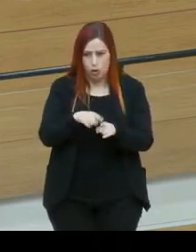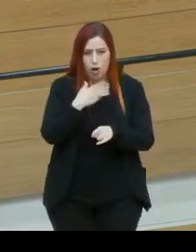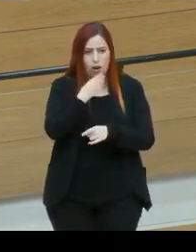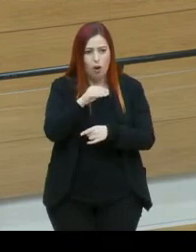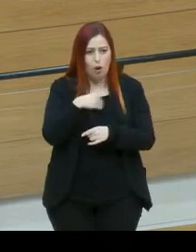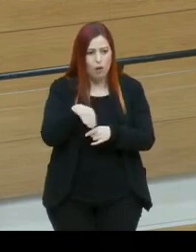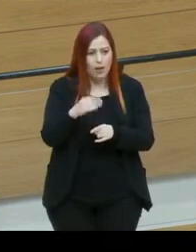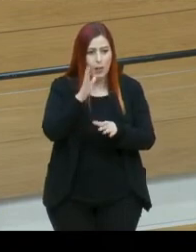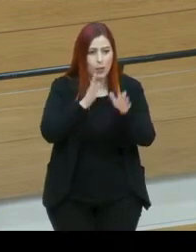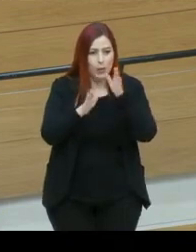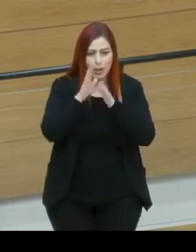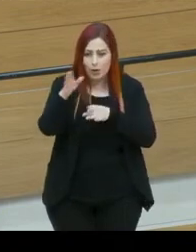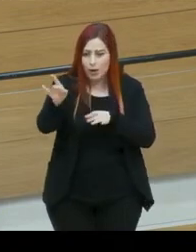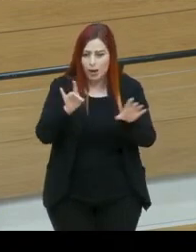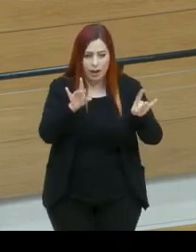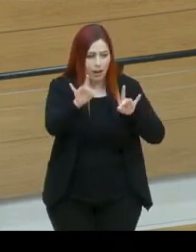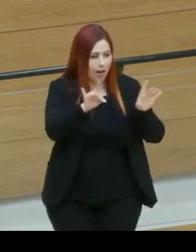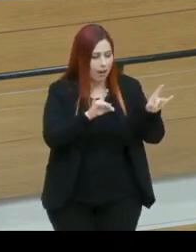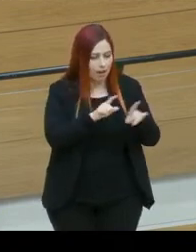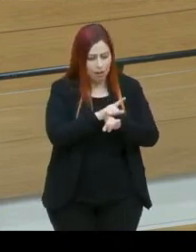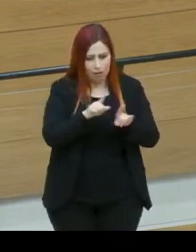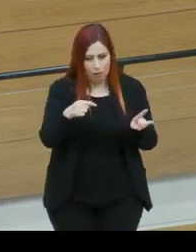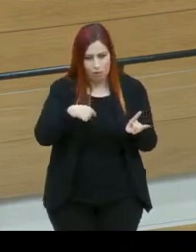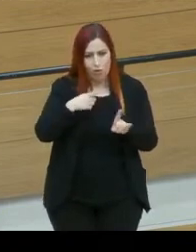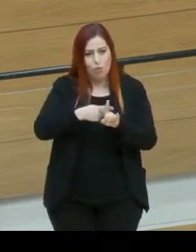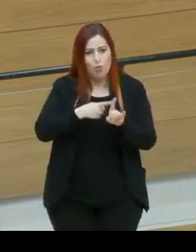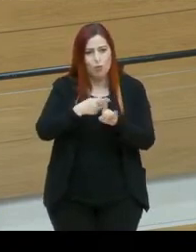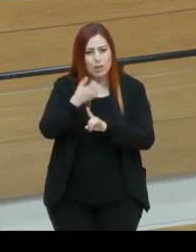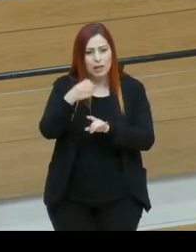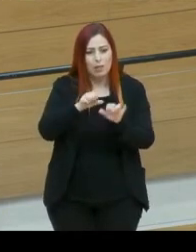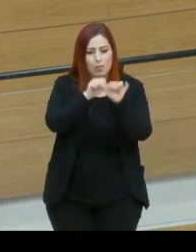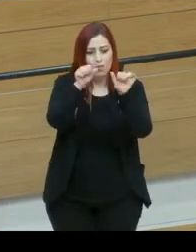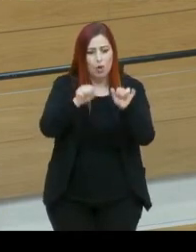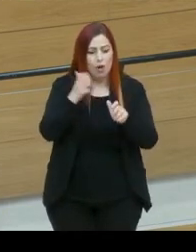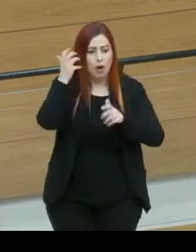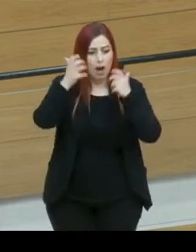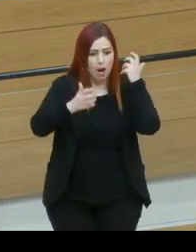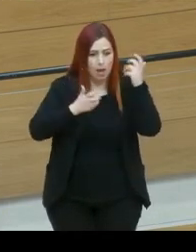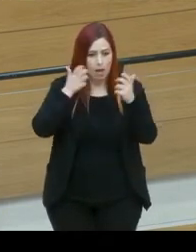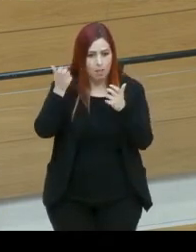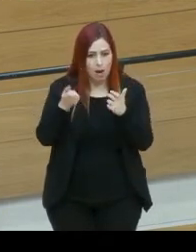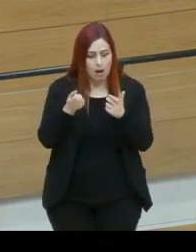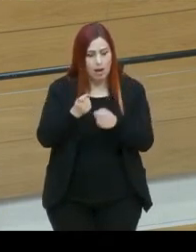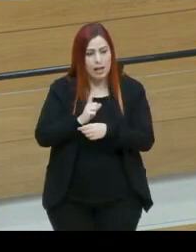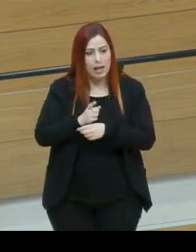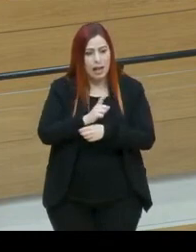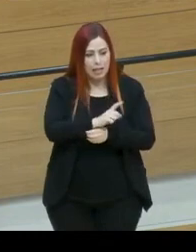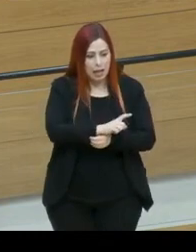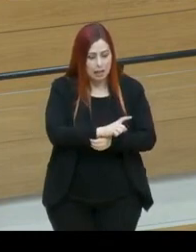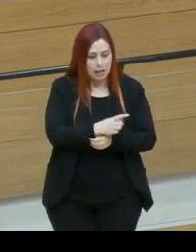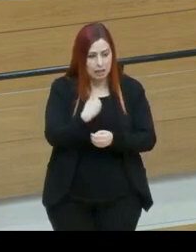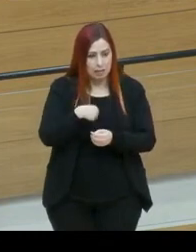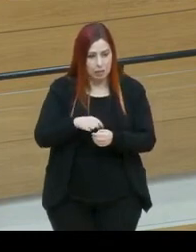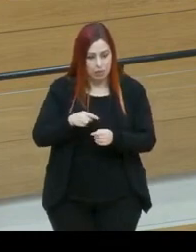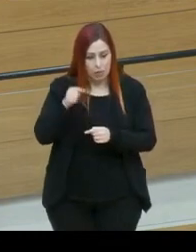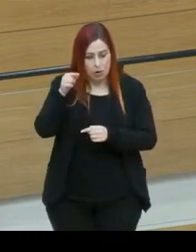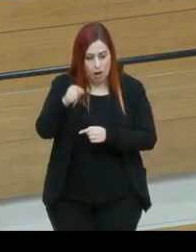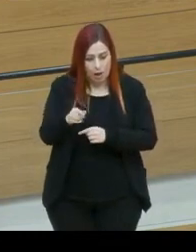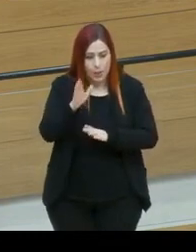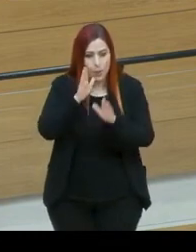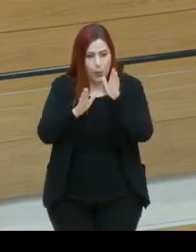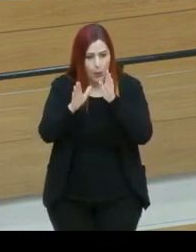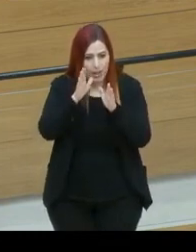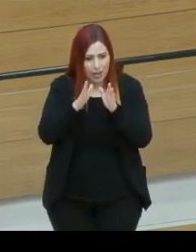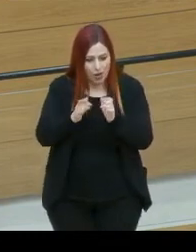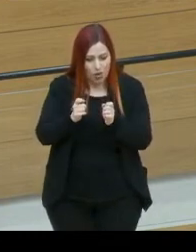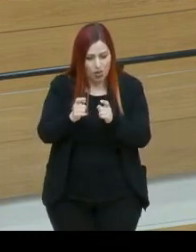por los botellones, sino que utilizamos un modelo animal con ratas a las que sometemos a botellón y